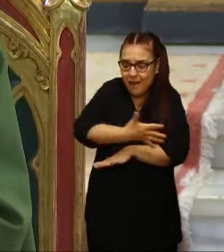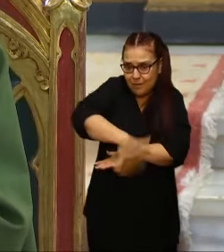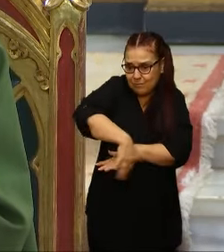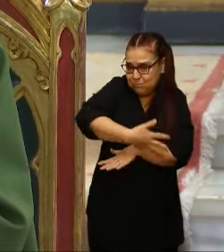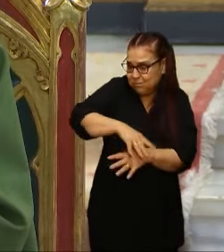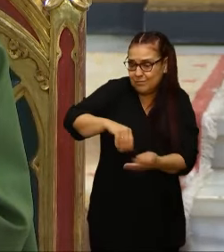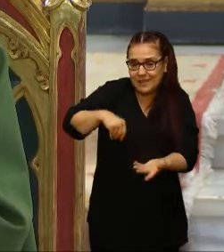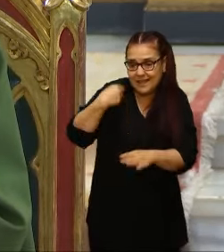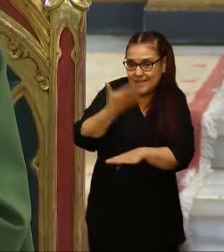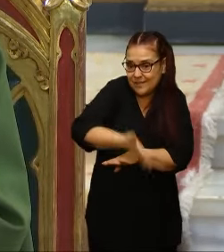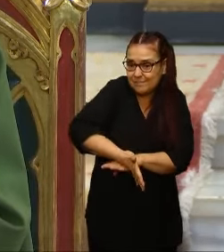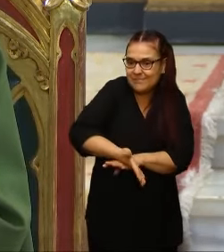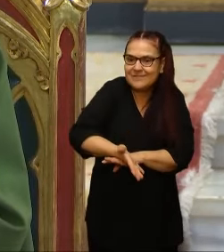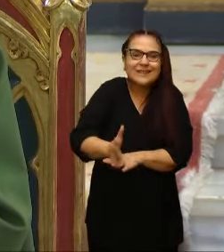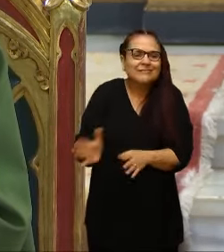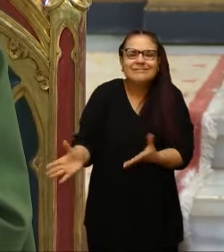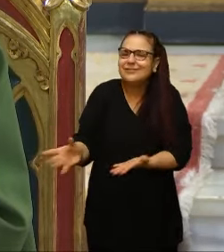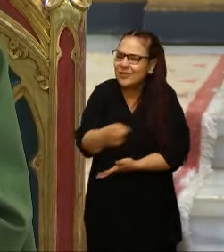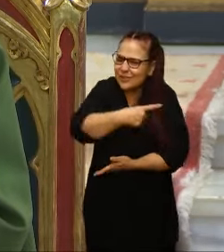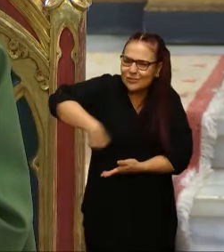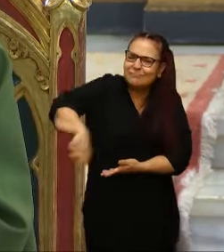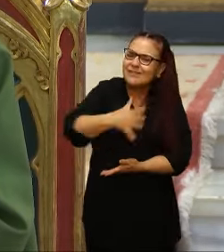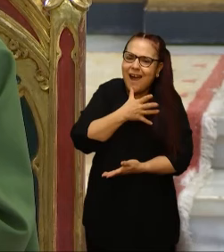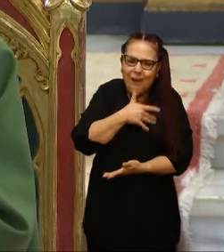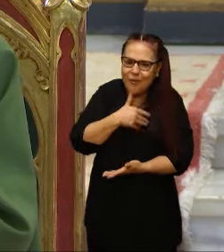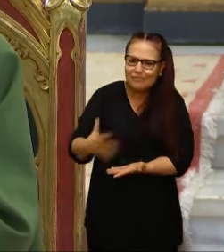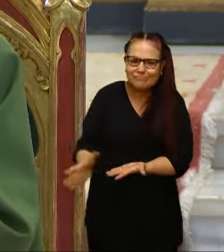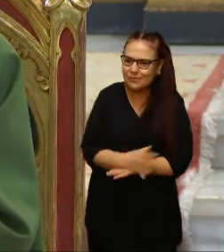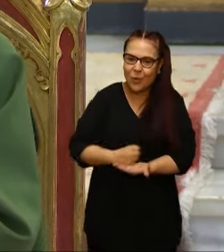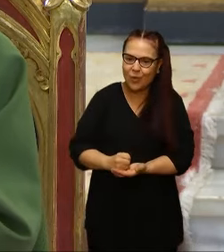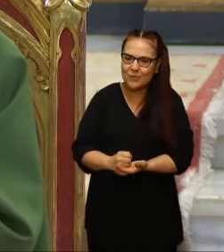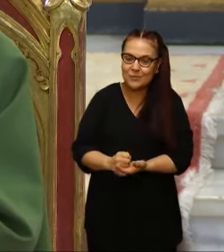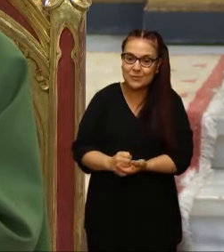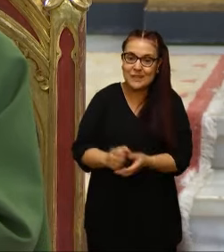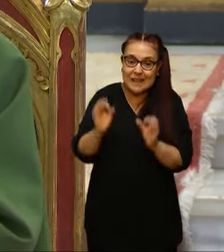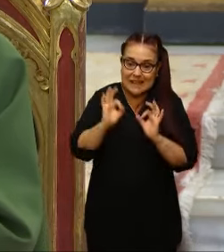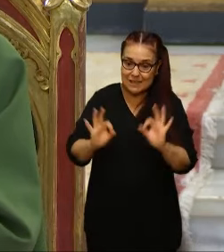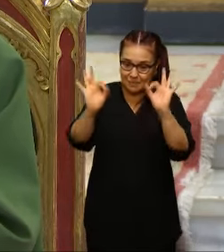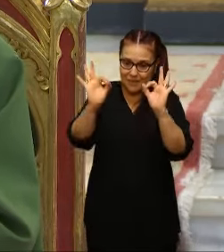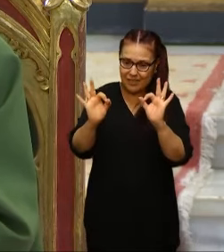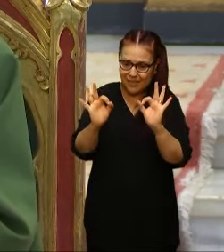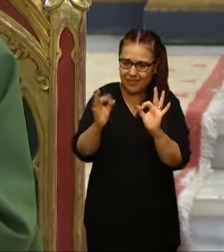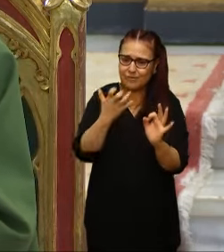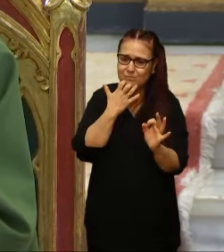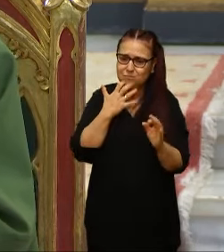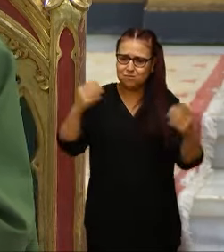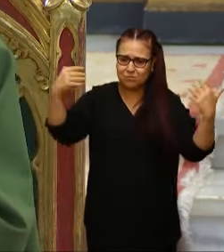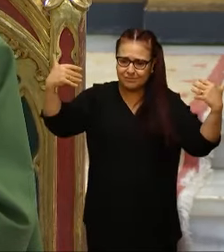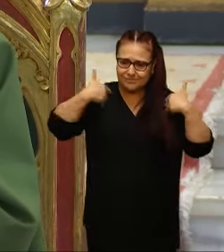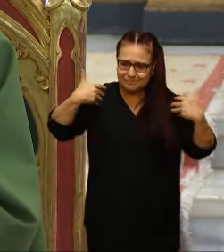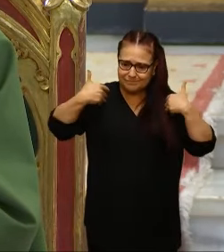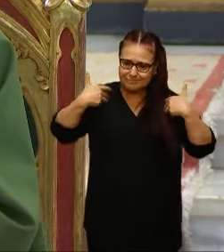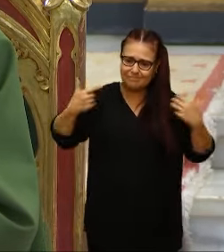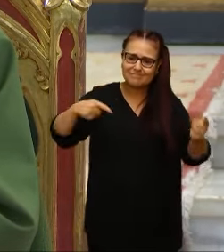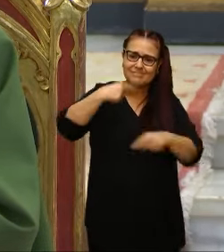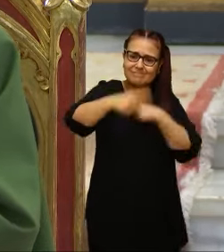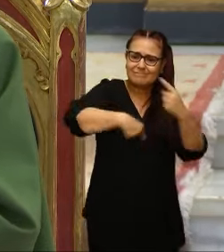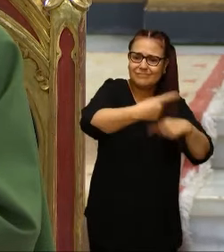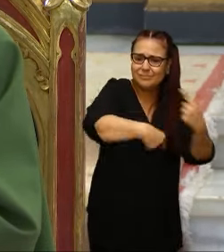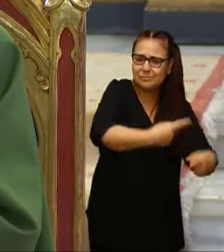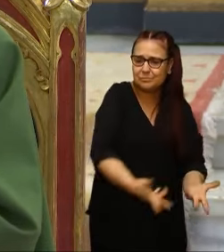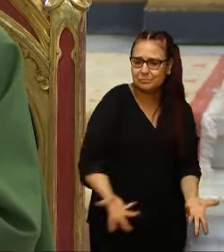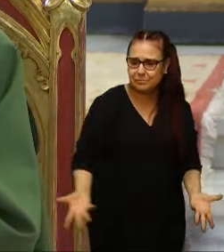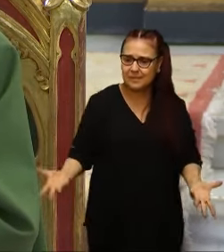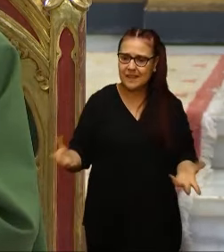momentos estamos con todos vosotros. Y de modo especial por todos los que están sufriendo las consecuencias de las